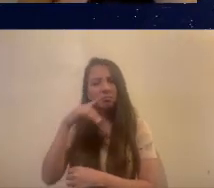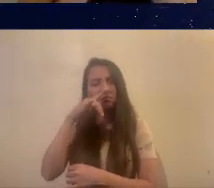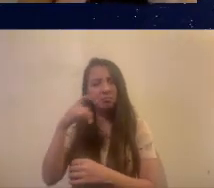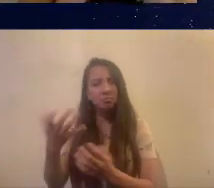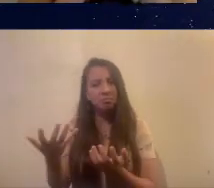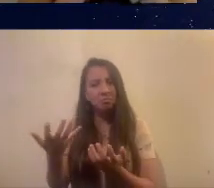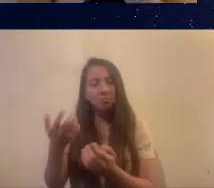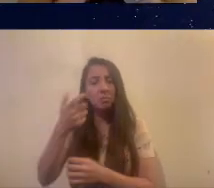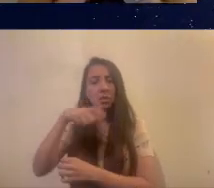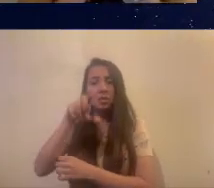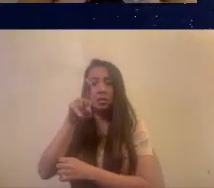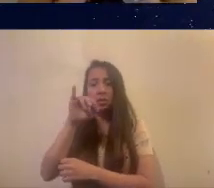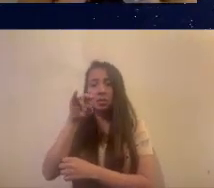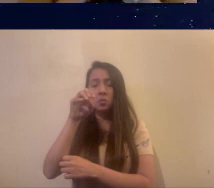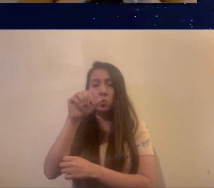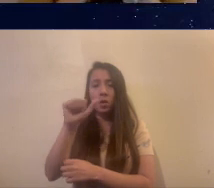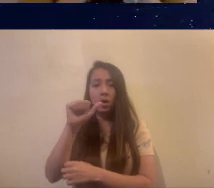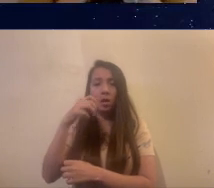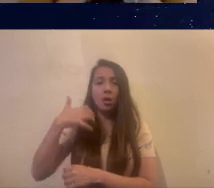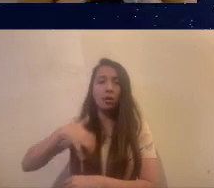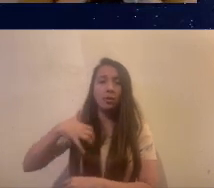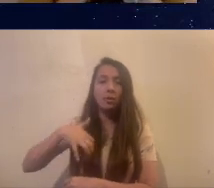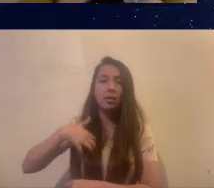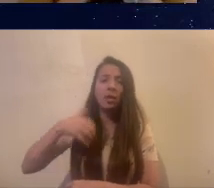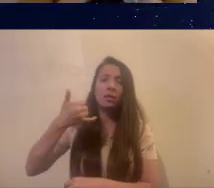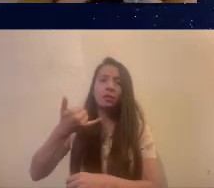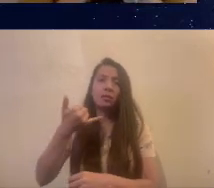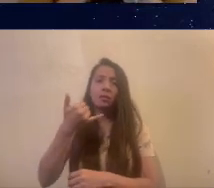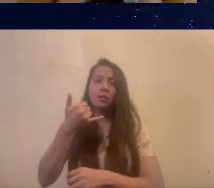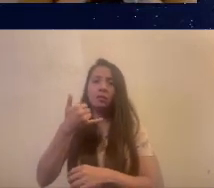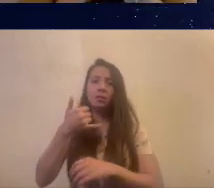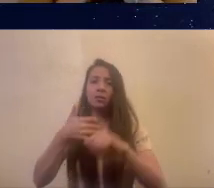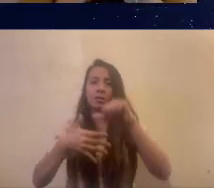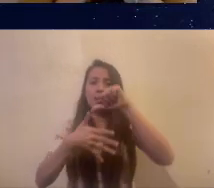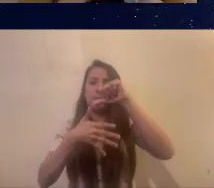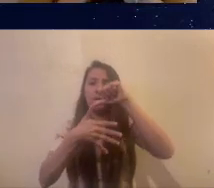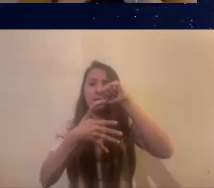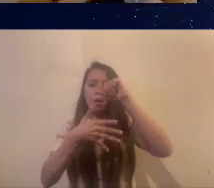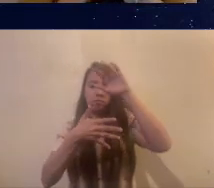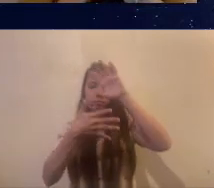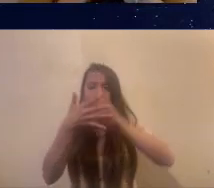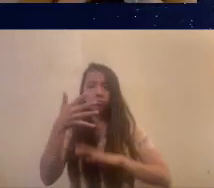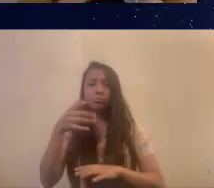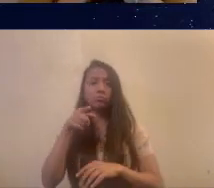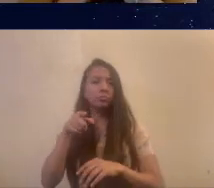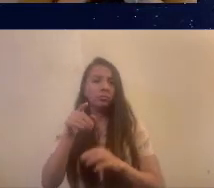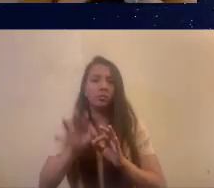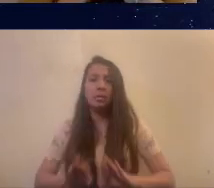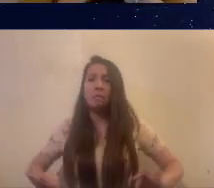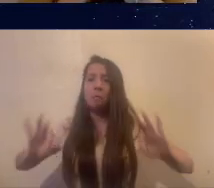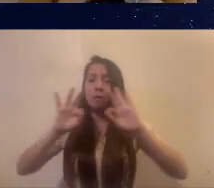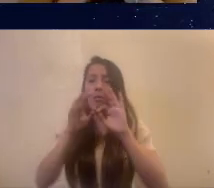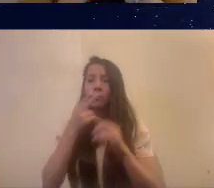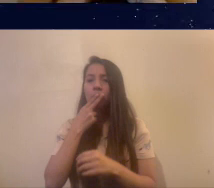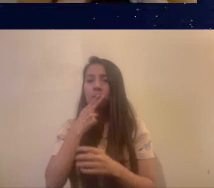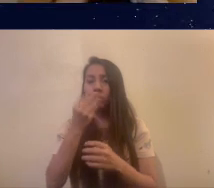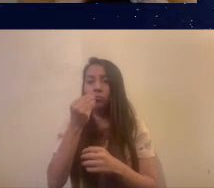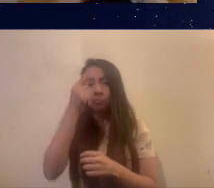llamado la atención porque la quinoa en Argentina y en toda Sudamérica es un alimento base nutricional muy